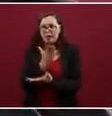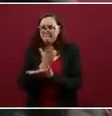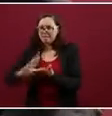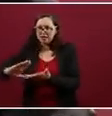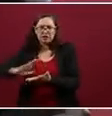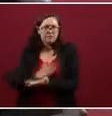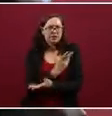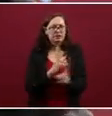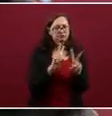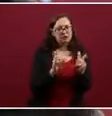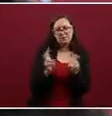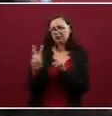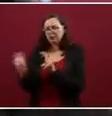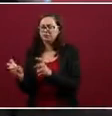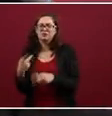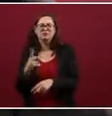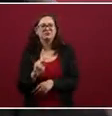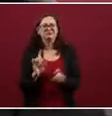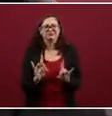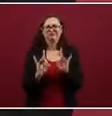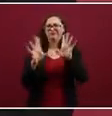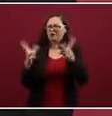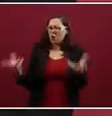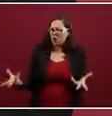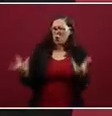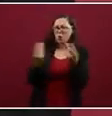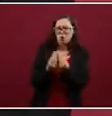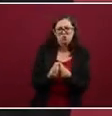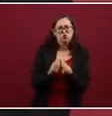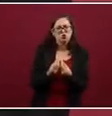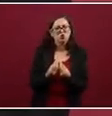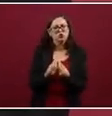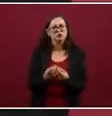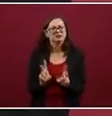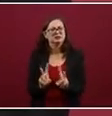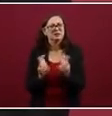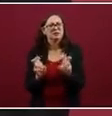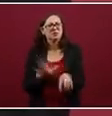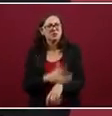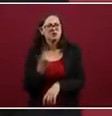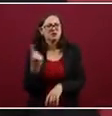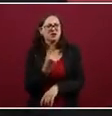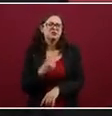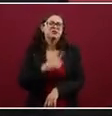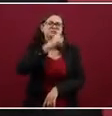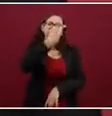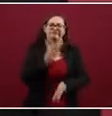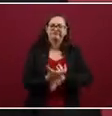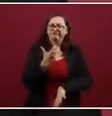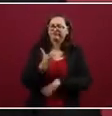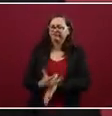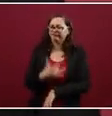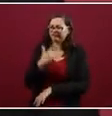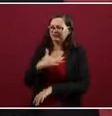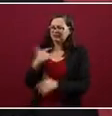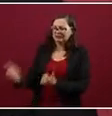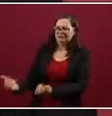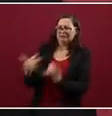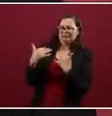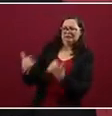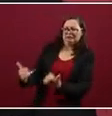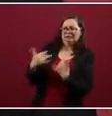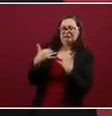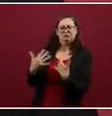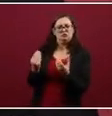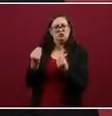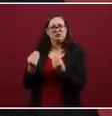por parte de Estados Unidos? El número de personas que están llegando allá. Es decir, en el mes de mayo, así nos